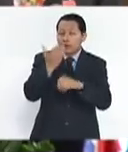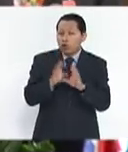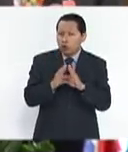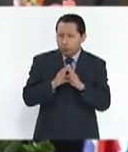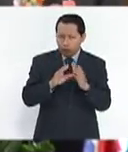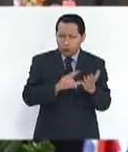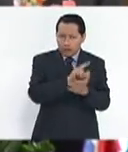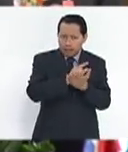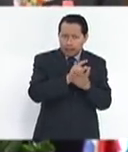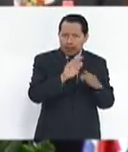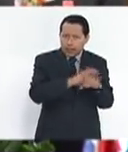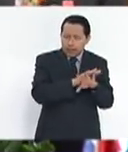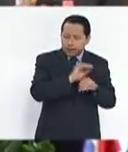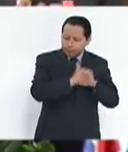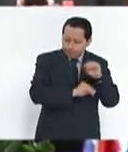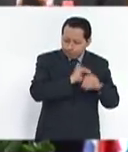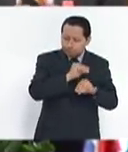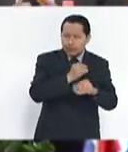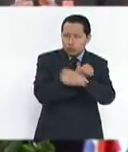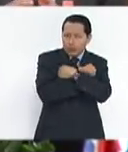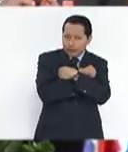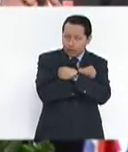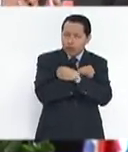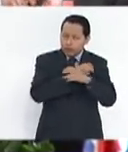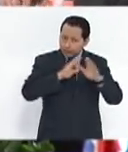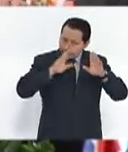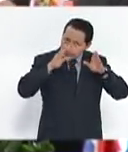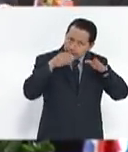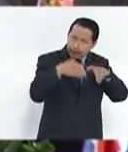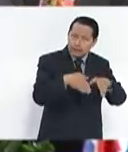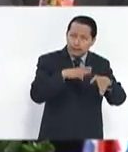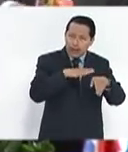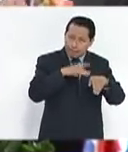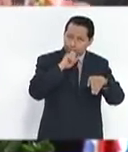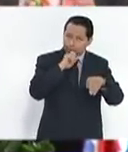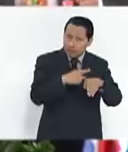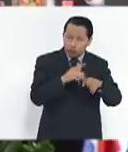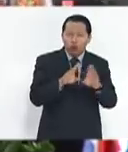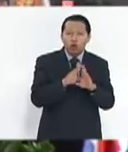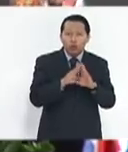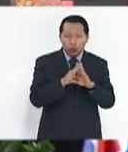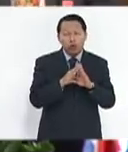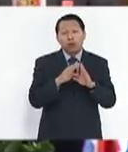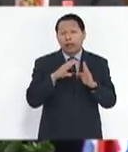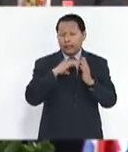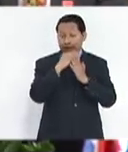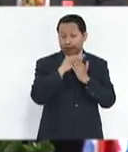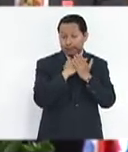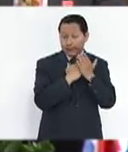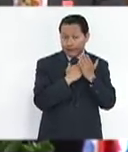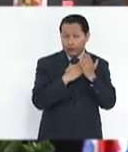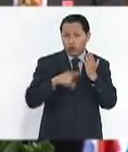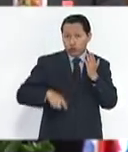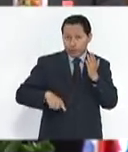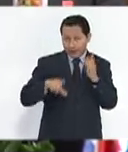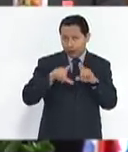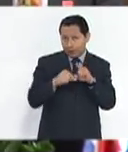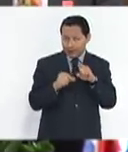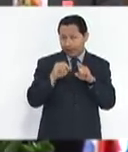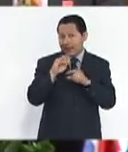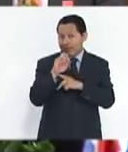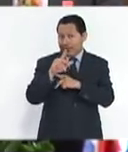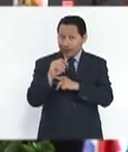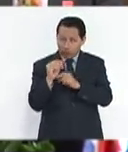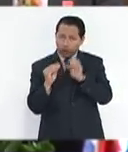reformas y las transformaciones educativas que se han colocado en el primer lugar de la agenda pública del espacio